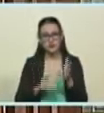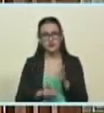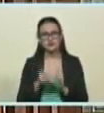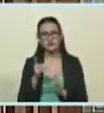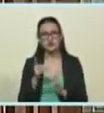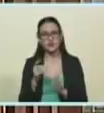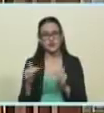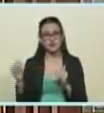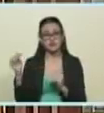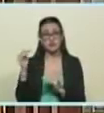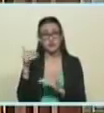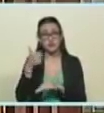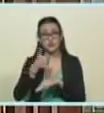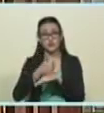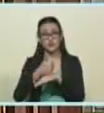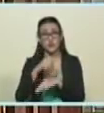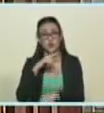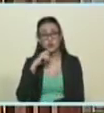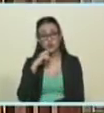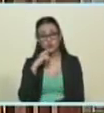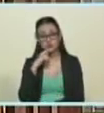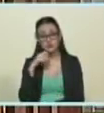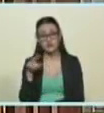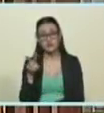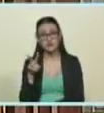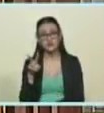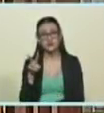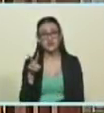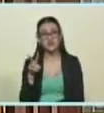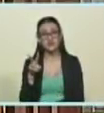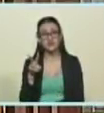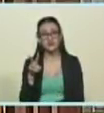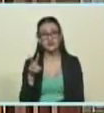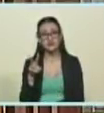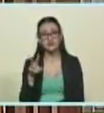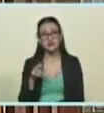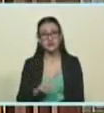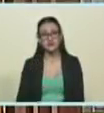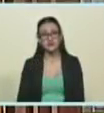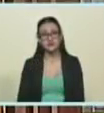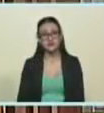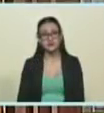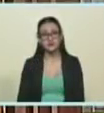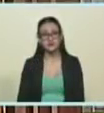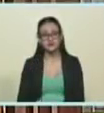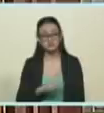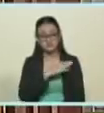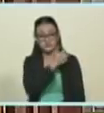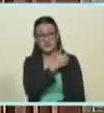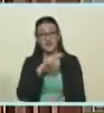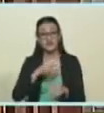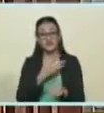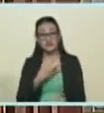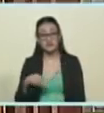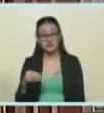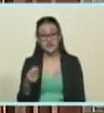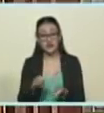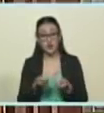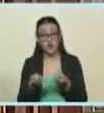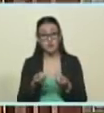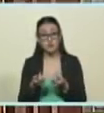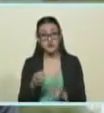Desarrollo de Alto Nivel entre Rusia y Venezolana. Por la parte venezolana la preside comandante Castro Soteldo, vicepresidente de